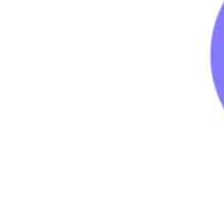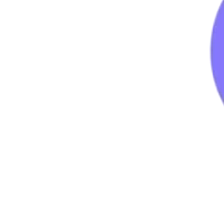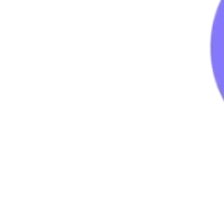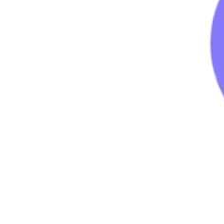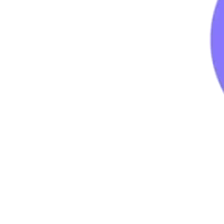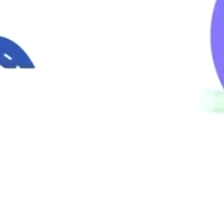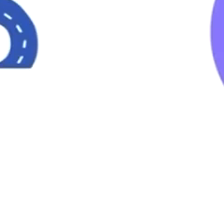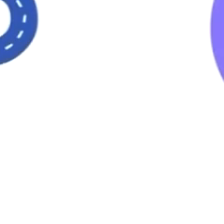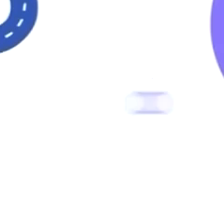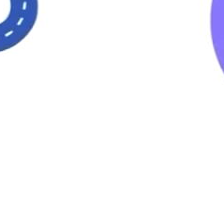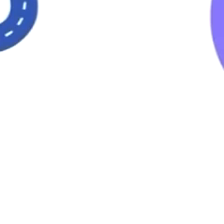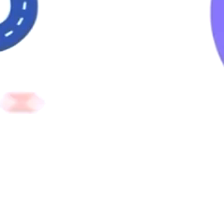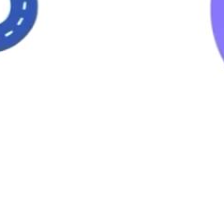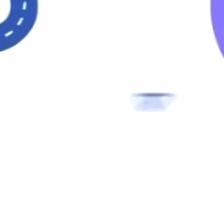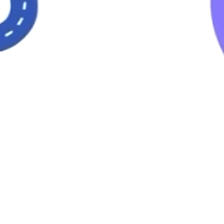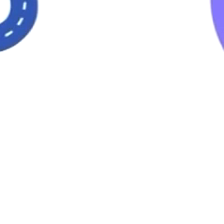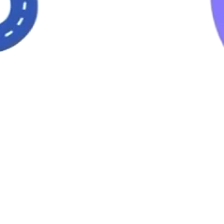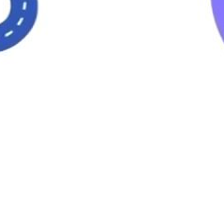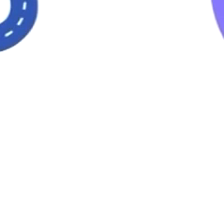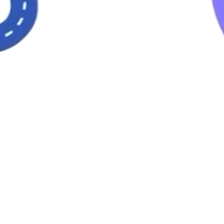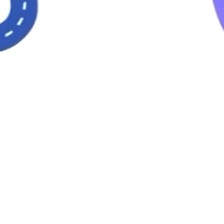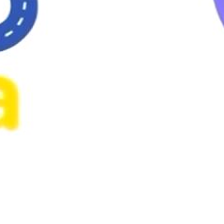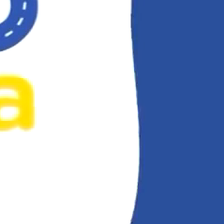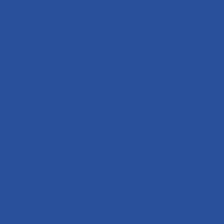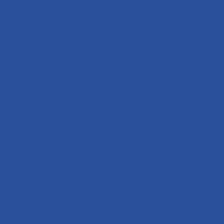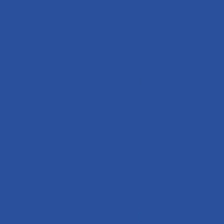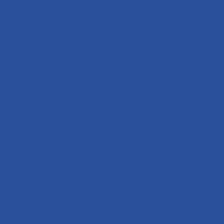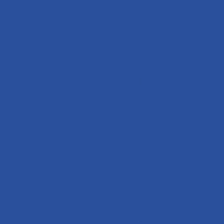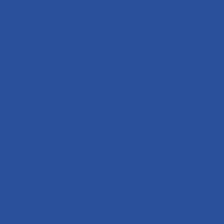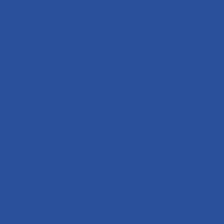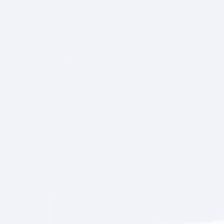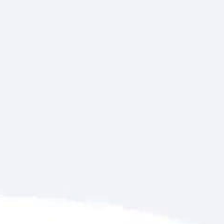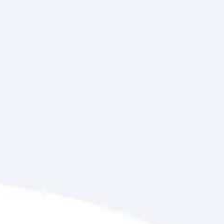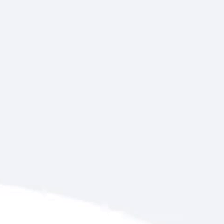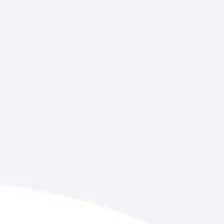Casa, una iniciativa del Ministerio de Educación.